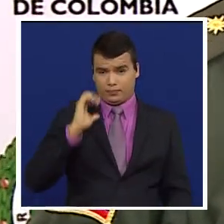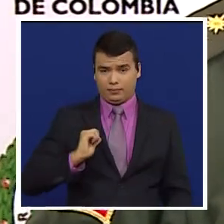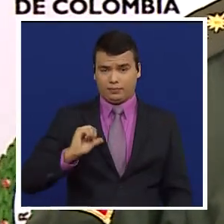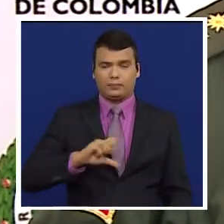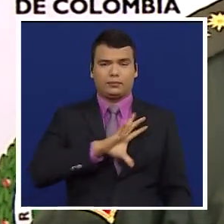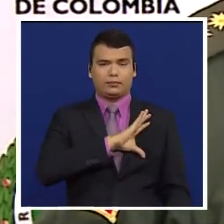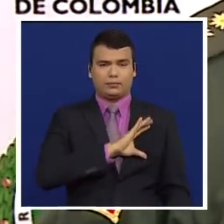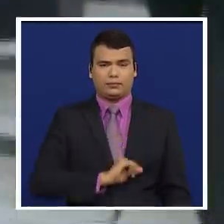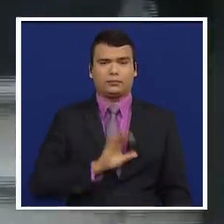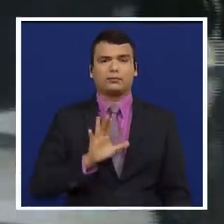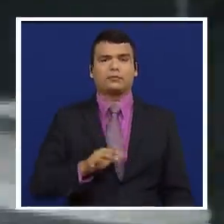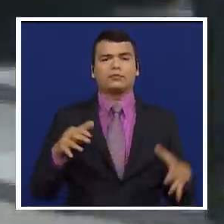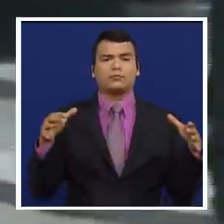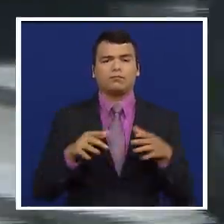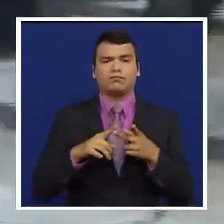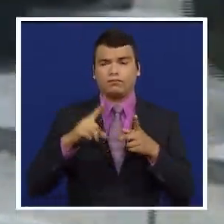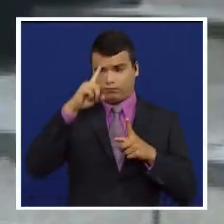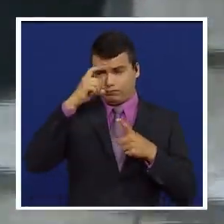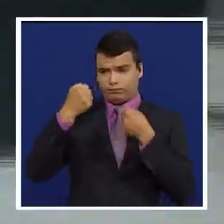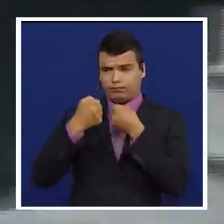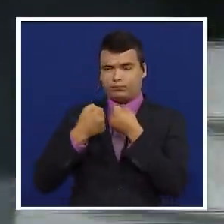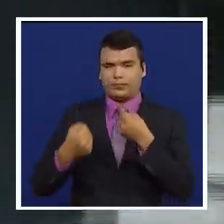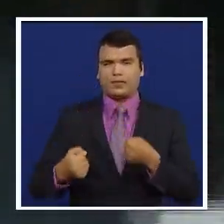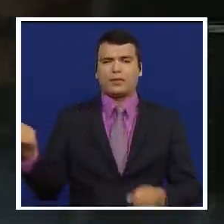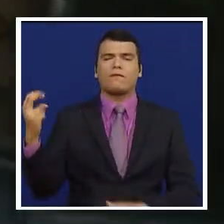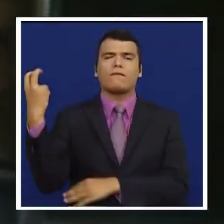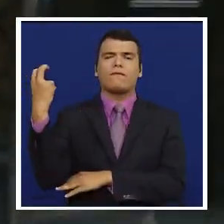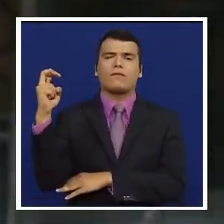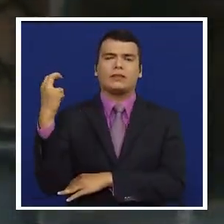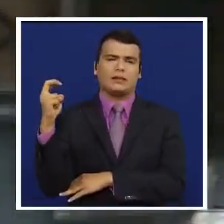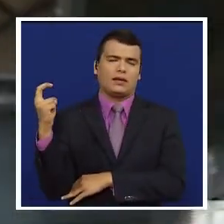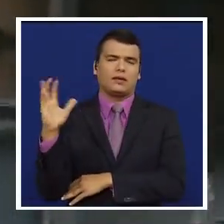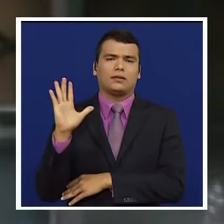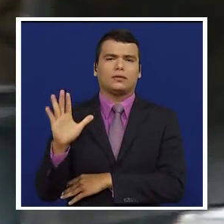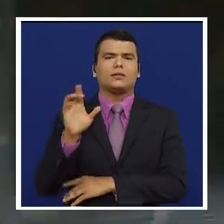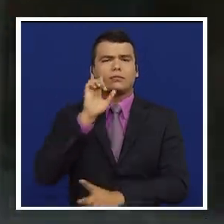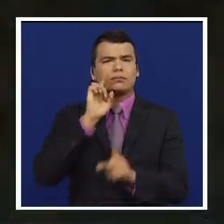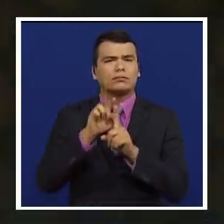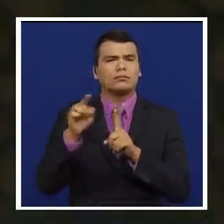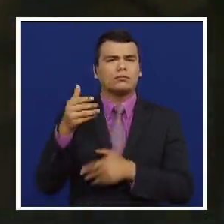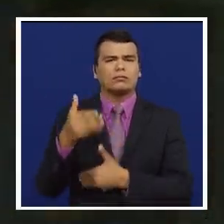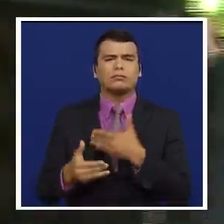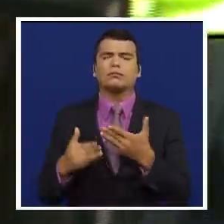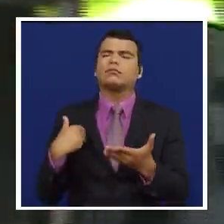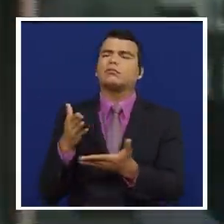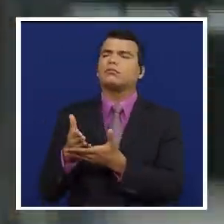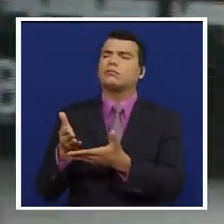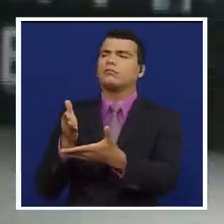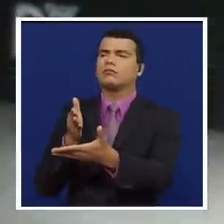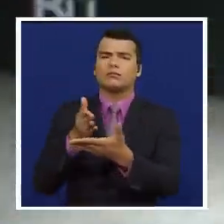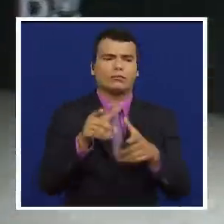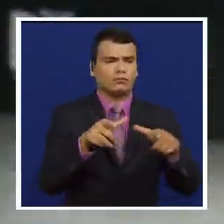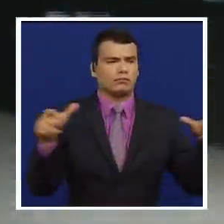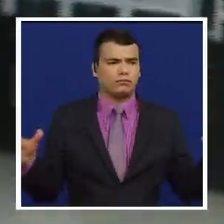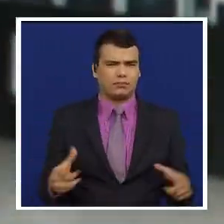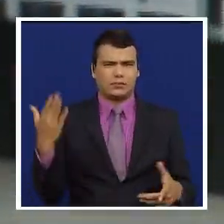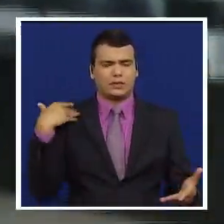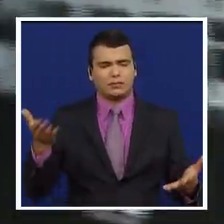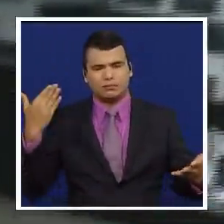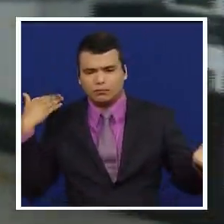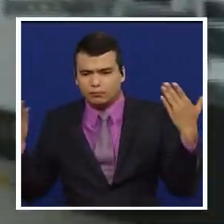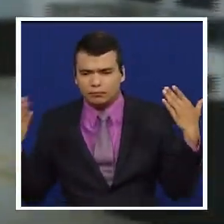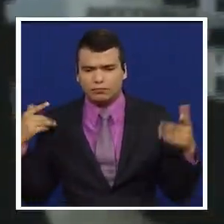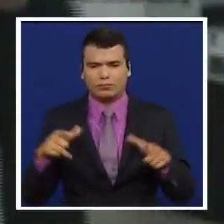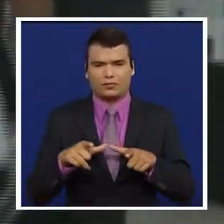Cali junto con la Fiscalía como consecuencia de un procedimiento de allanamiento y registro que se hicieron en días anteriores a